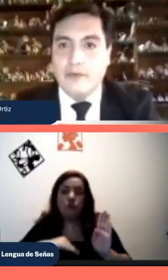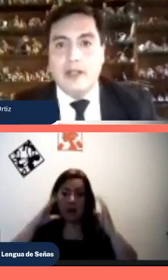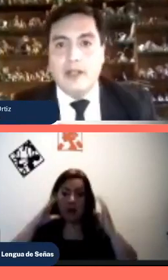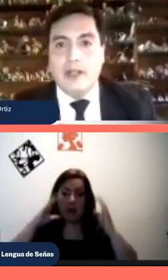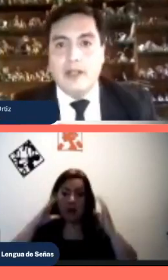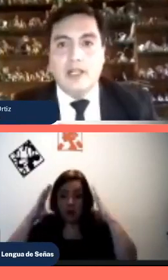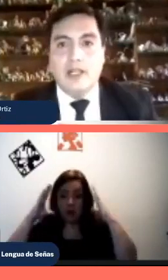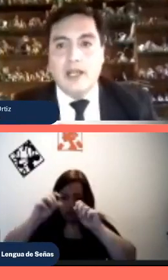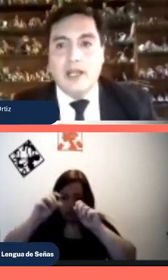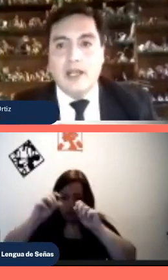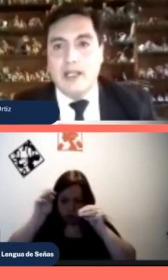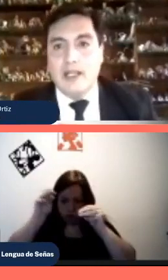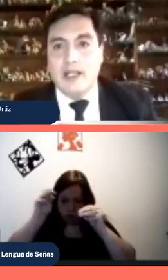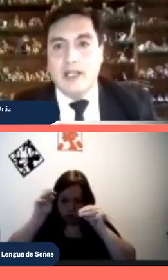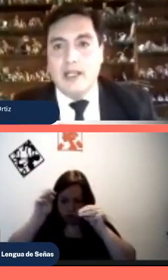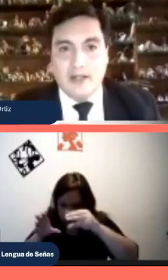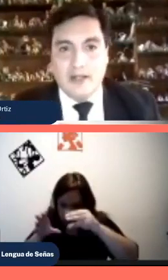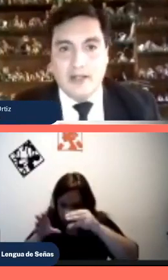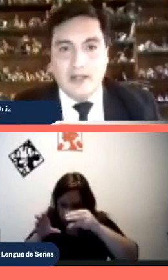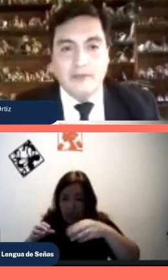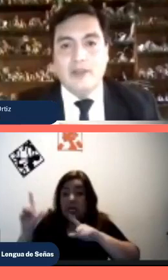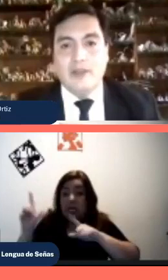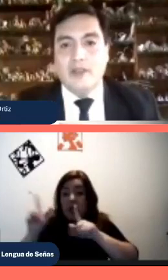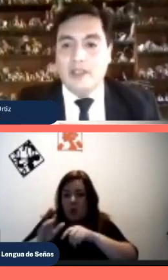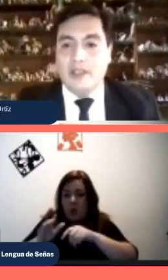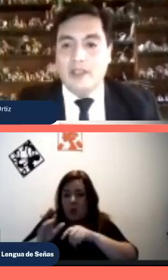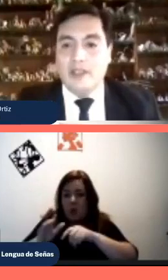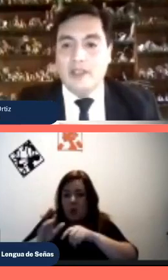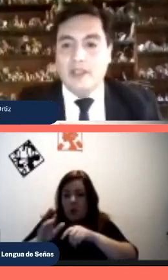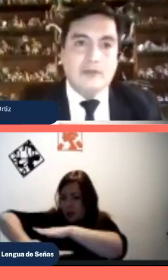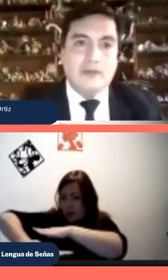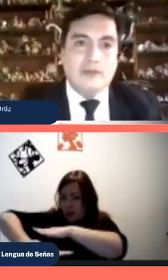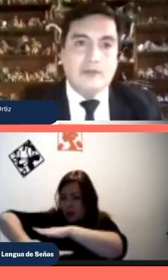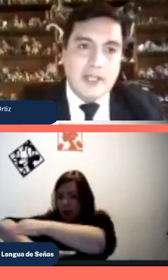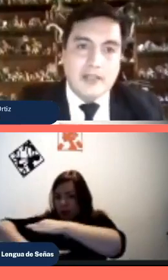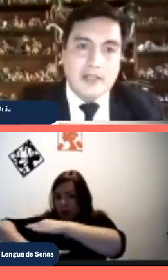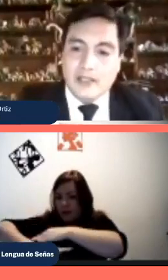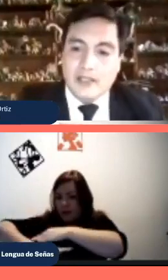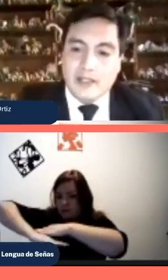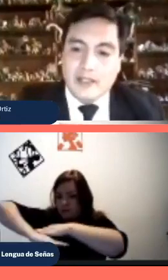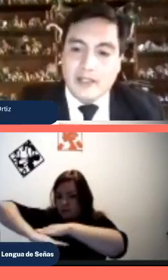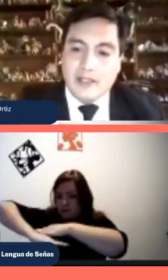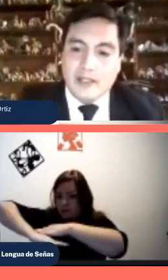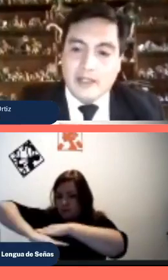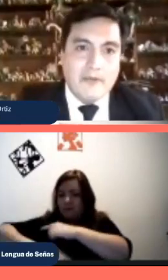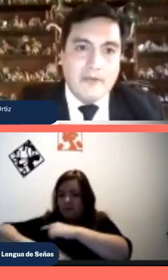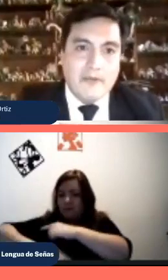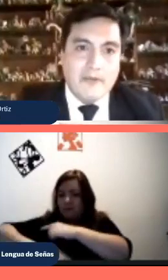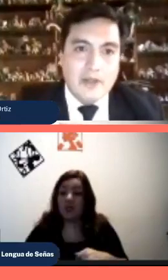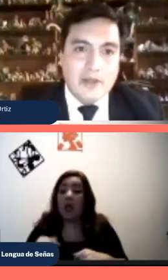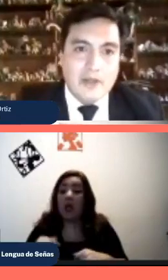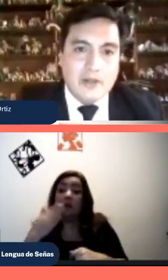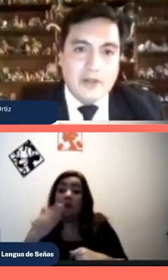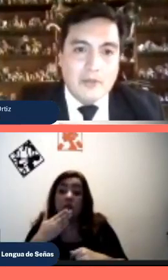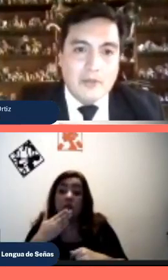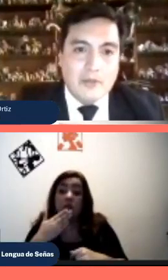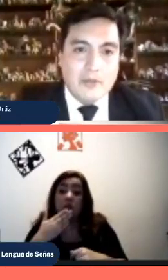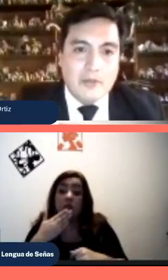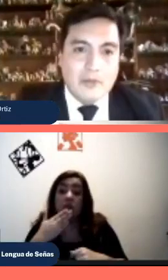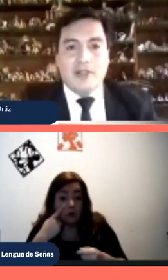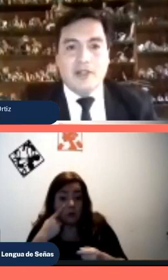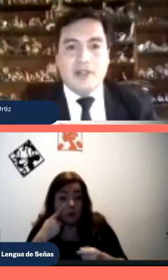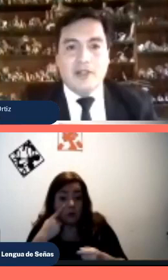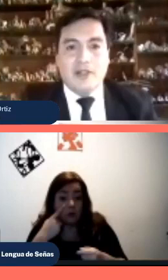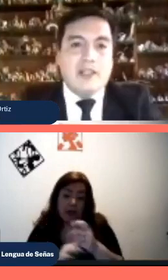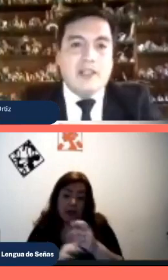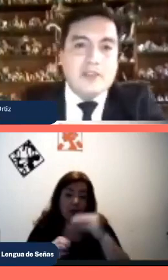y restos de la aleta izquierda. Y conociendo los parientes de este animal, del Kai Kai Filú, lo podemos